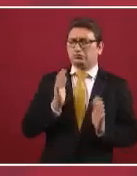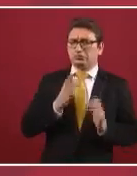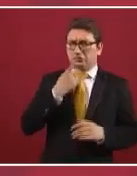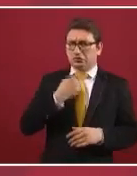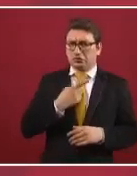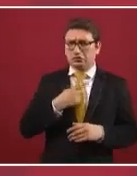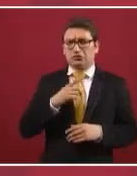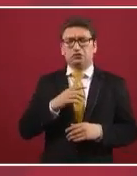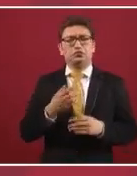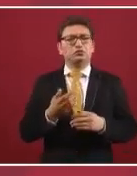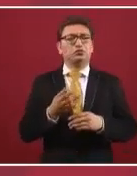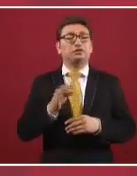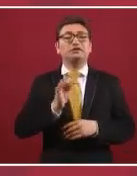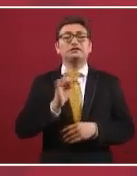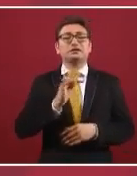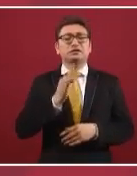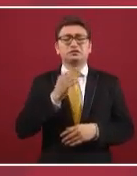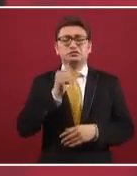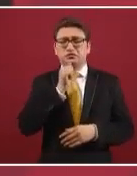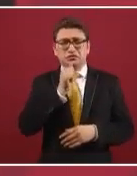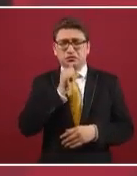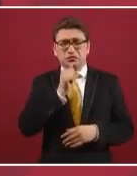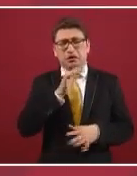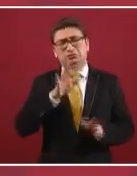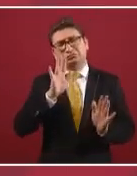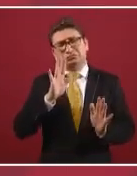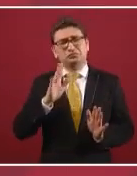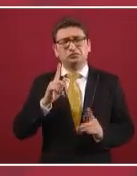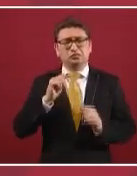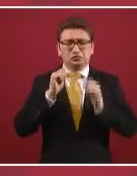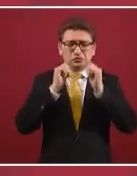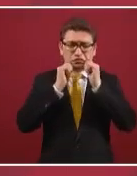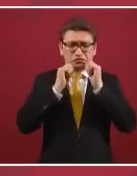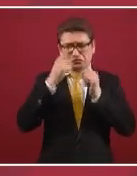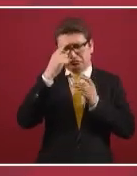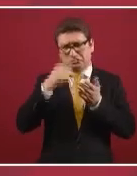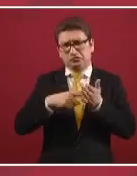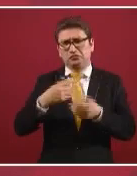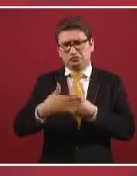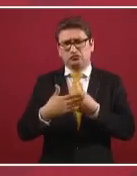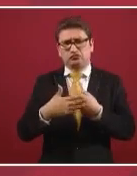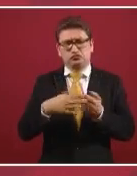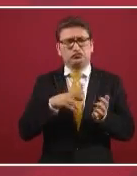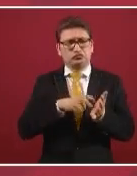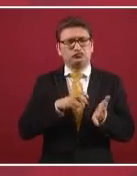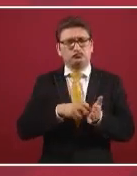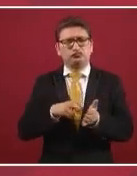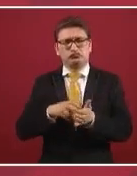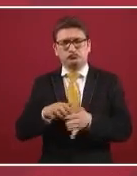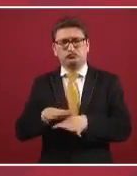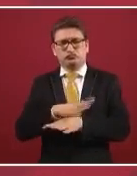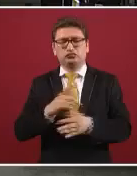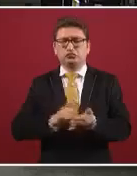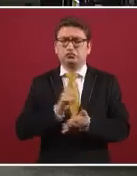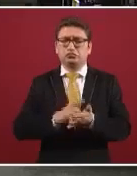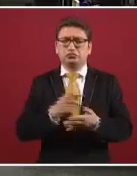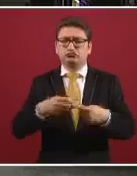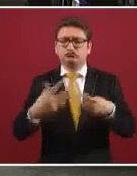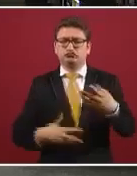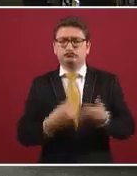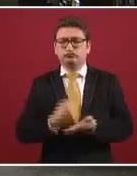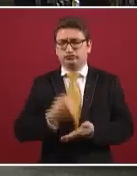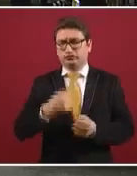aprobado. Si no es así, yo creo que no va a haber ningún problema para que se apruebe. Y nada más una